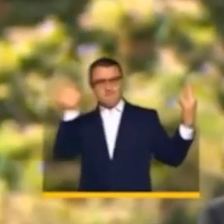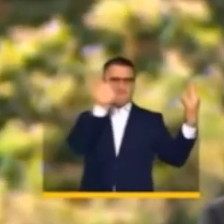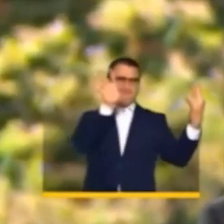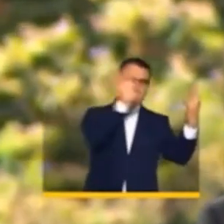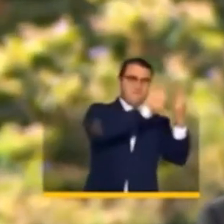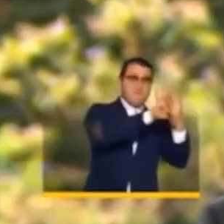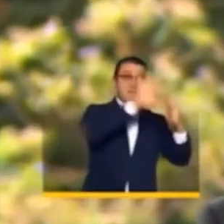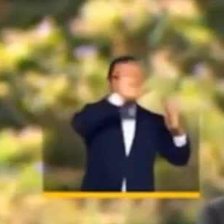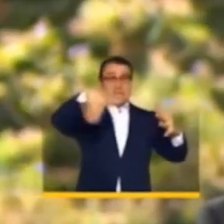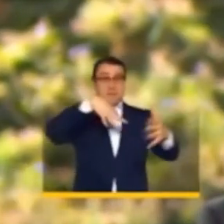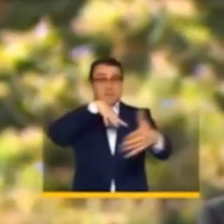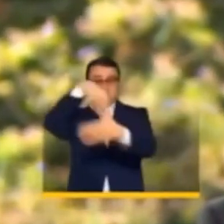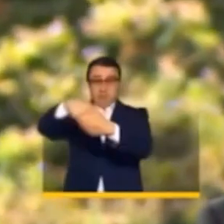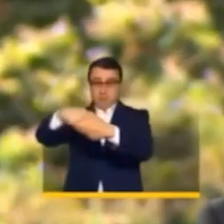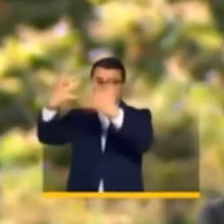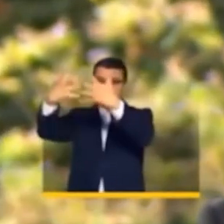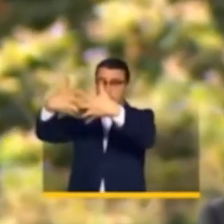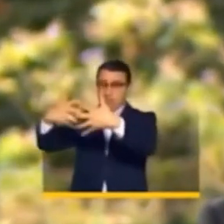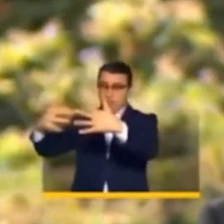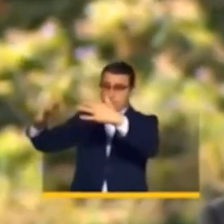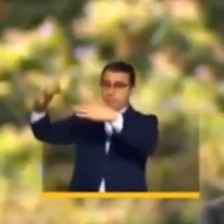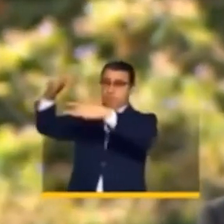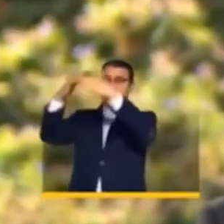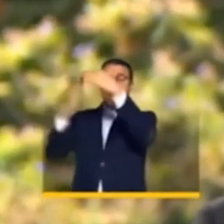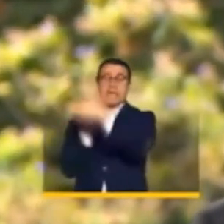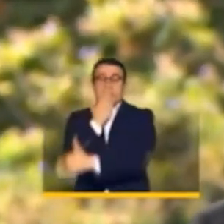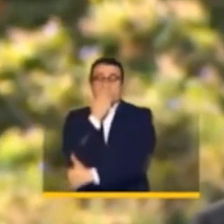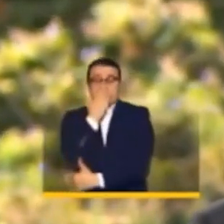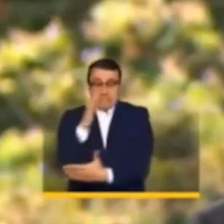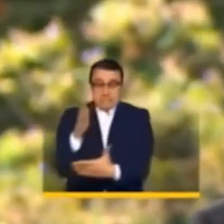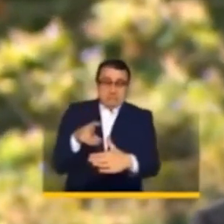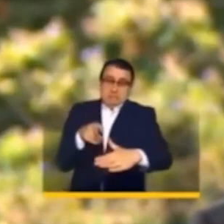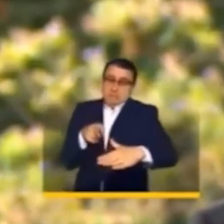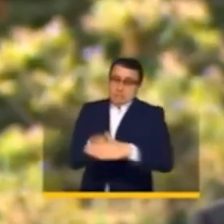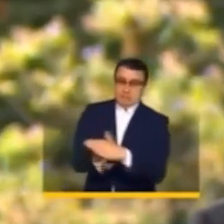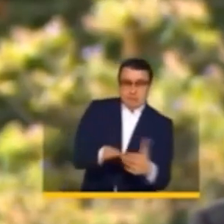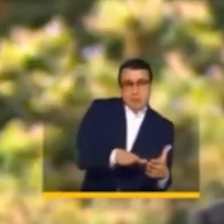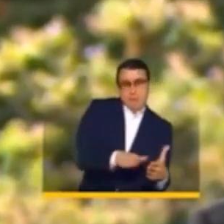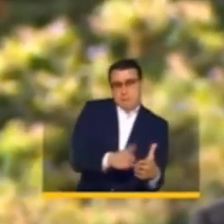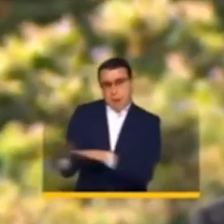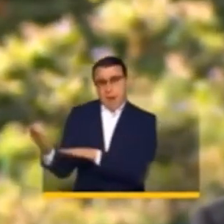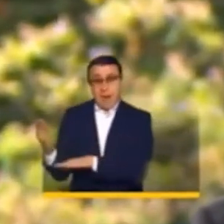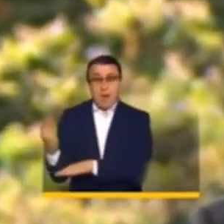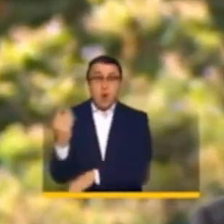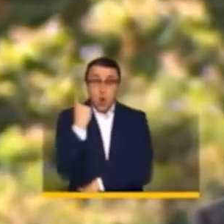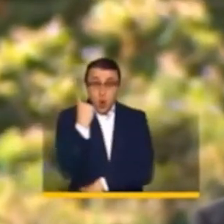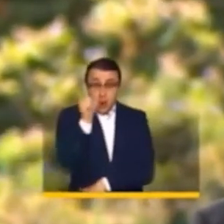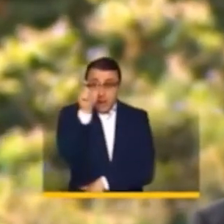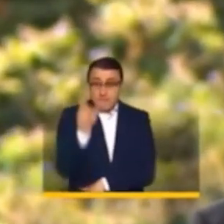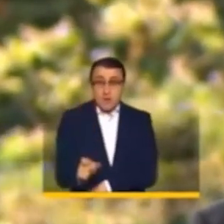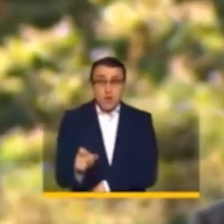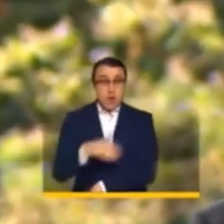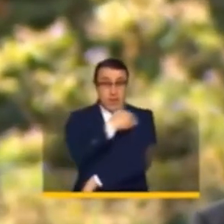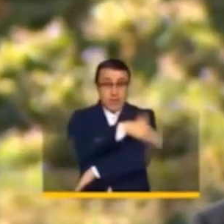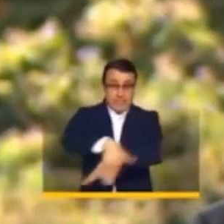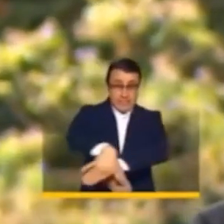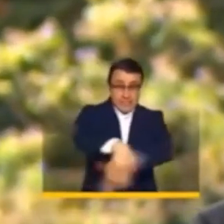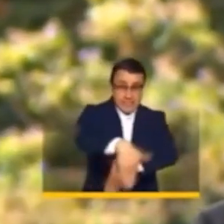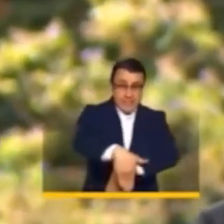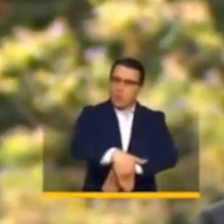cámaras de gas y ser asesinado, ya no en un homicidio aislado en una esquina de una